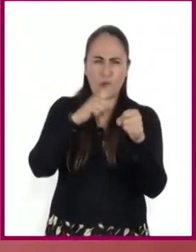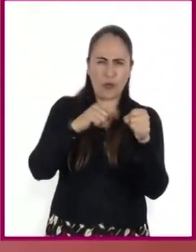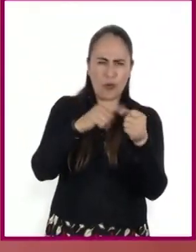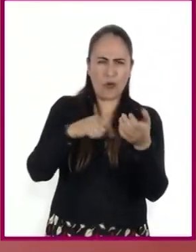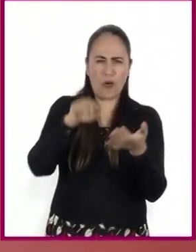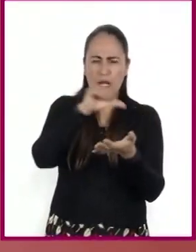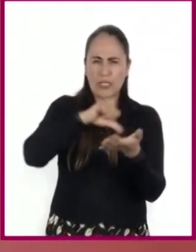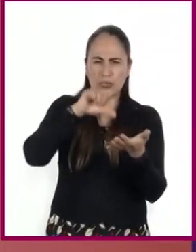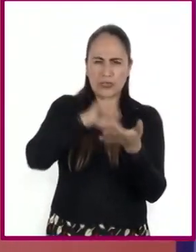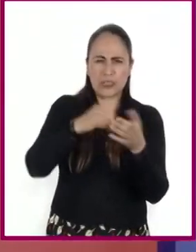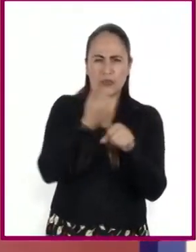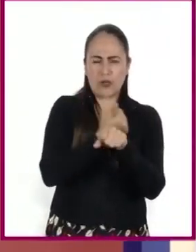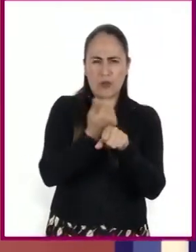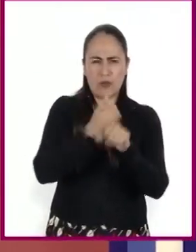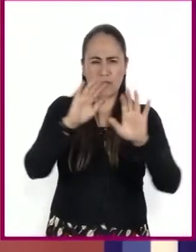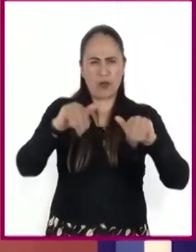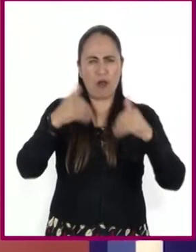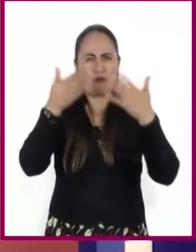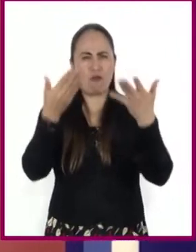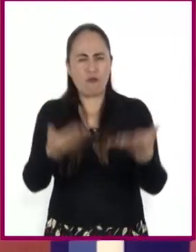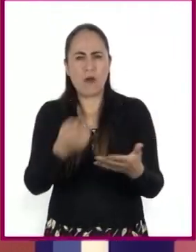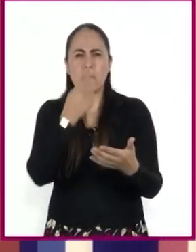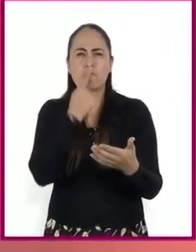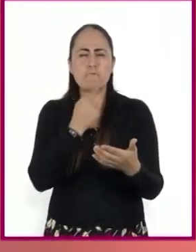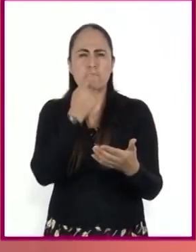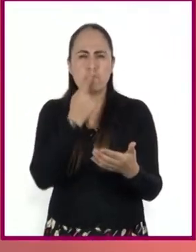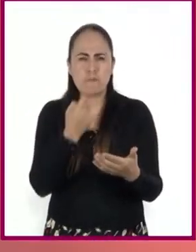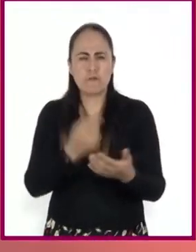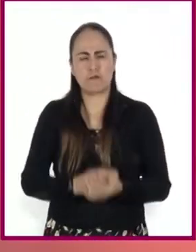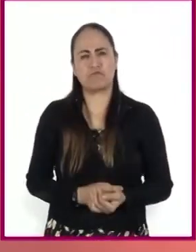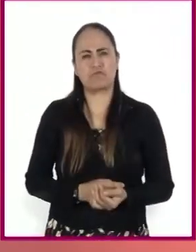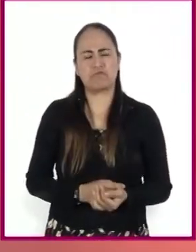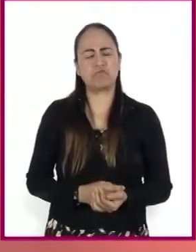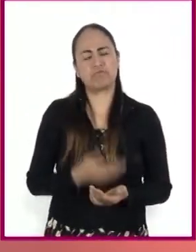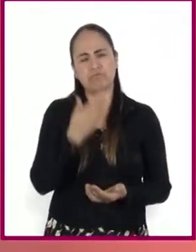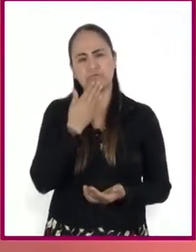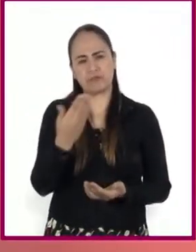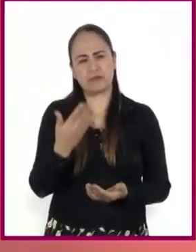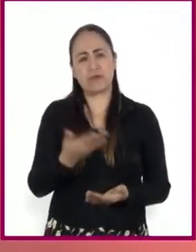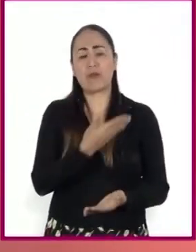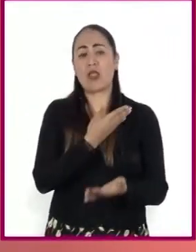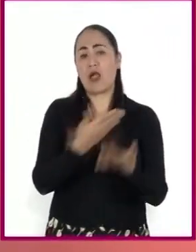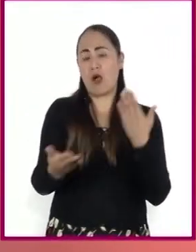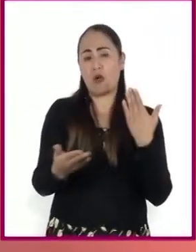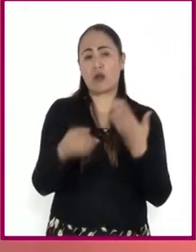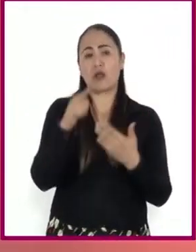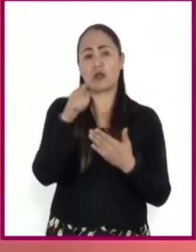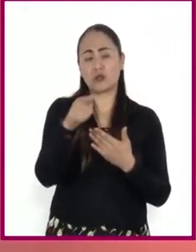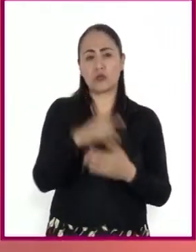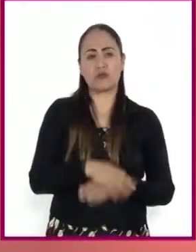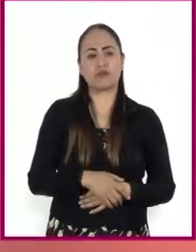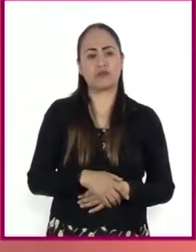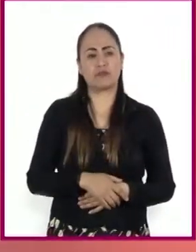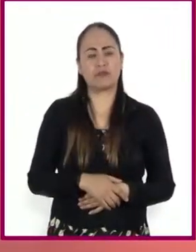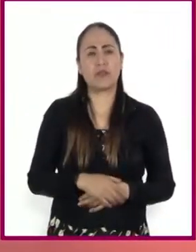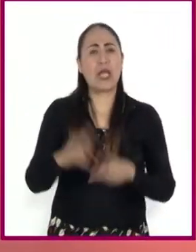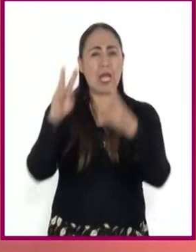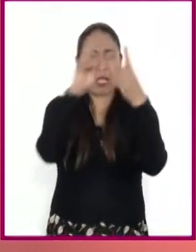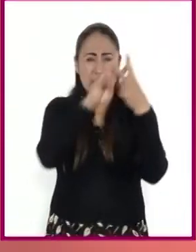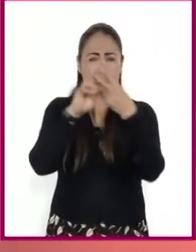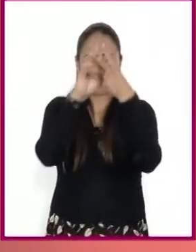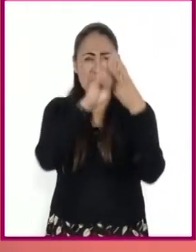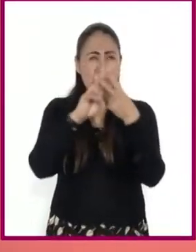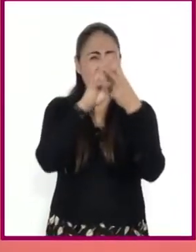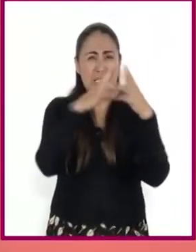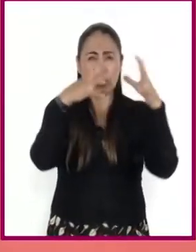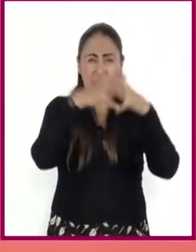y se ve roja hacia el exterior. Muy bien. Ahora, ¿tú dirías que todas las estrellas